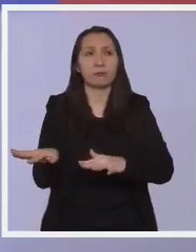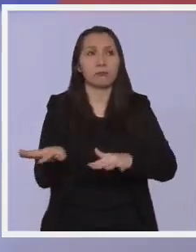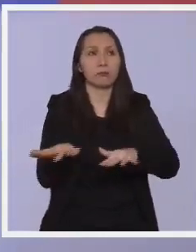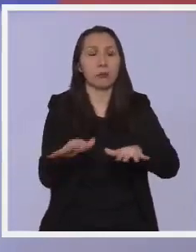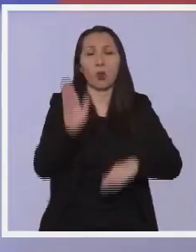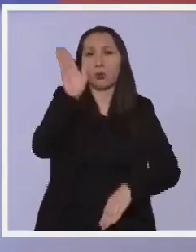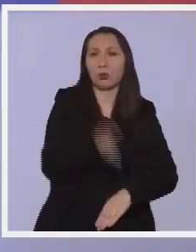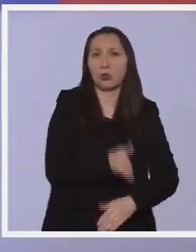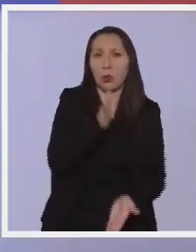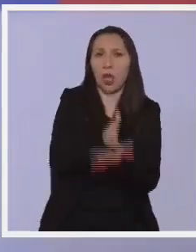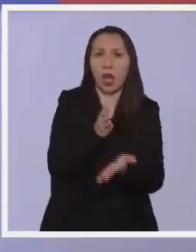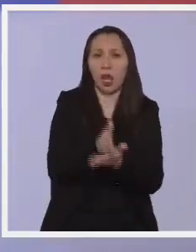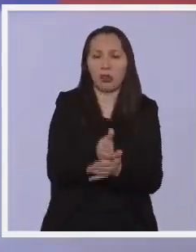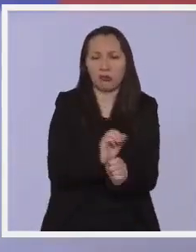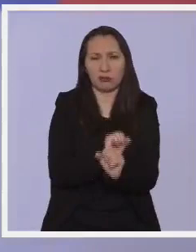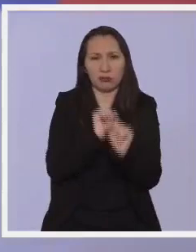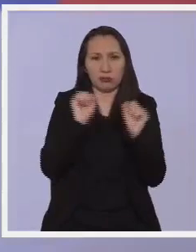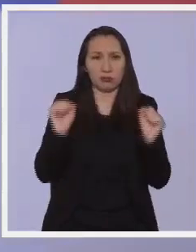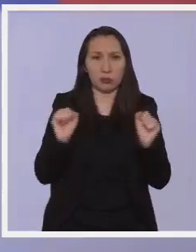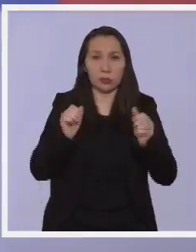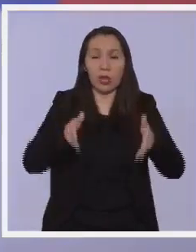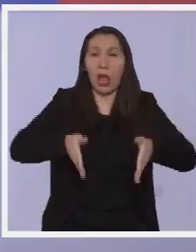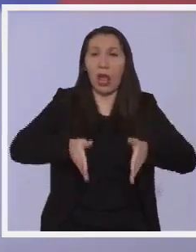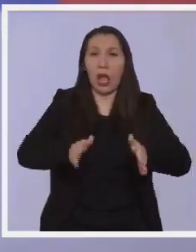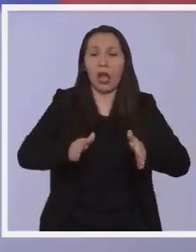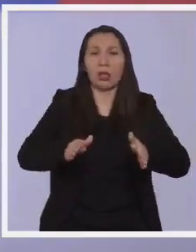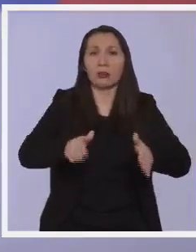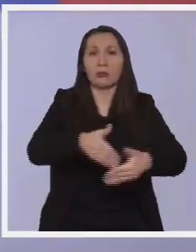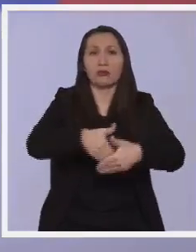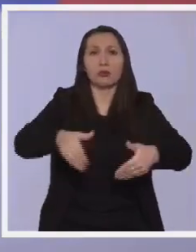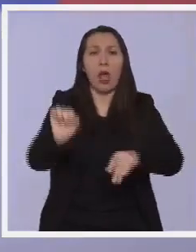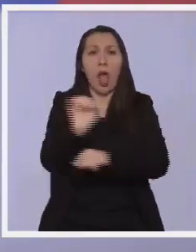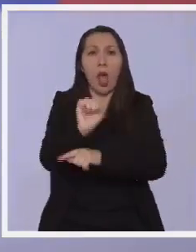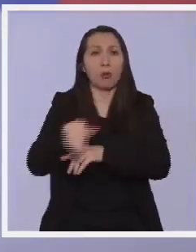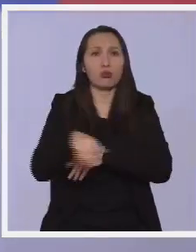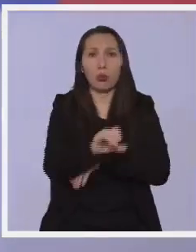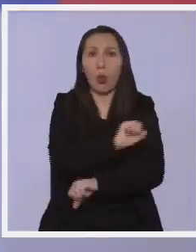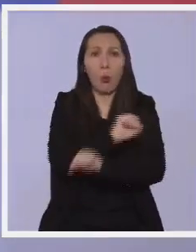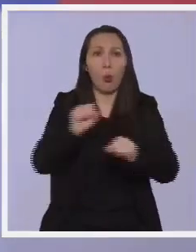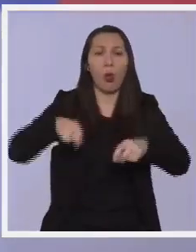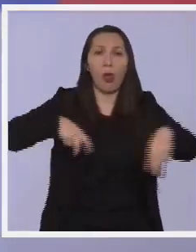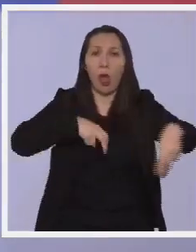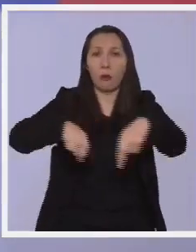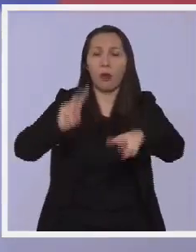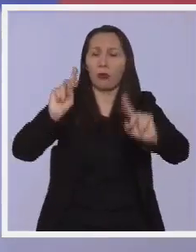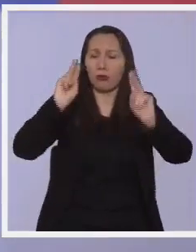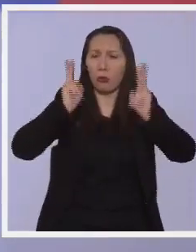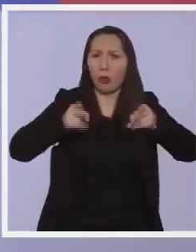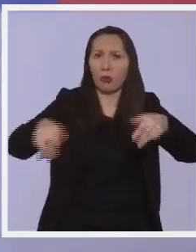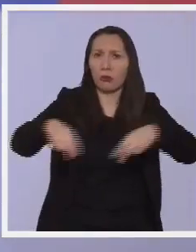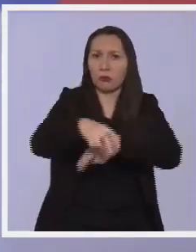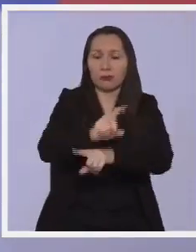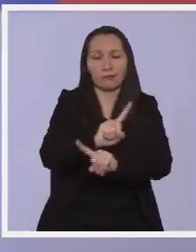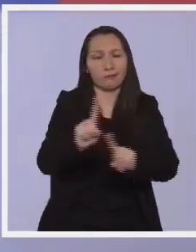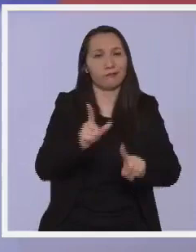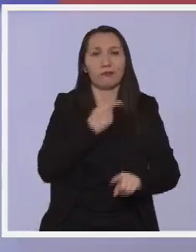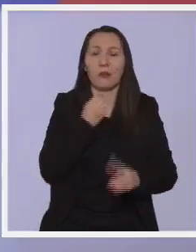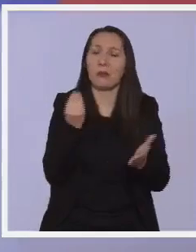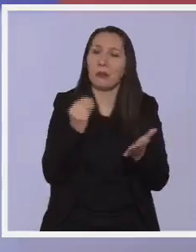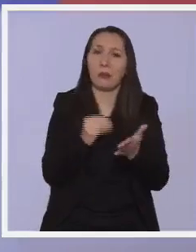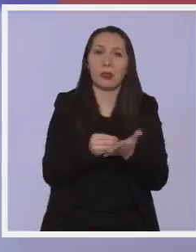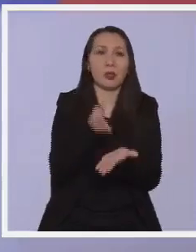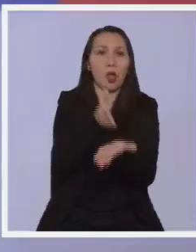obligue a suspender clases, a cerrar calles al tránsito de vehículos o de personas. No queremos